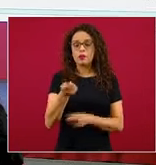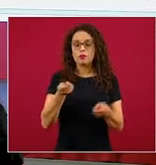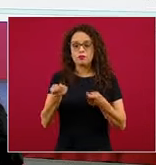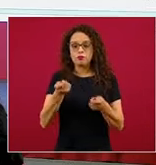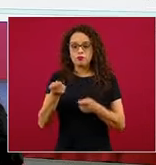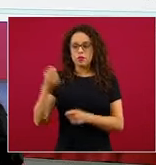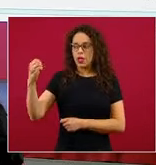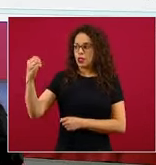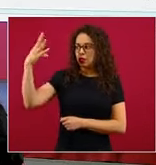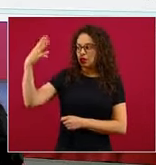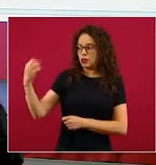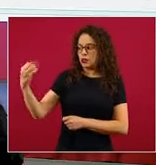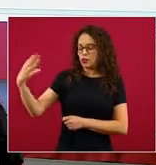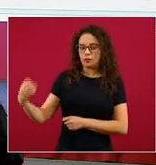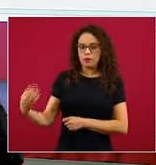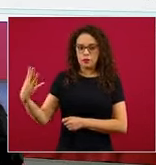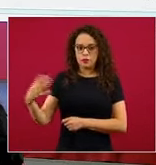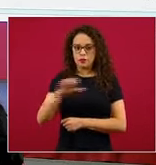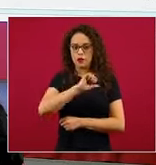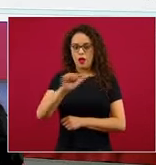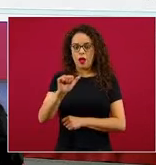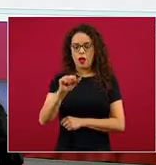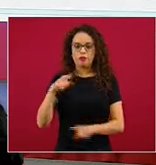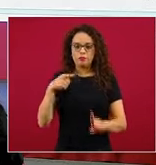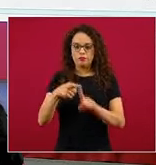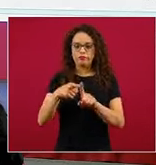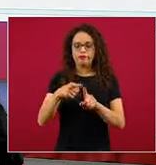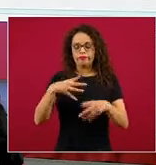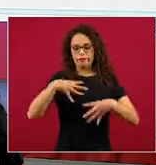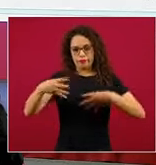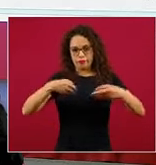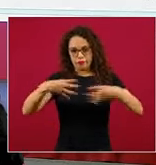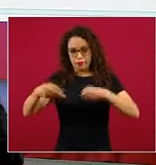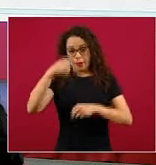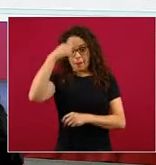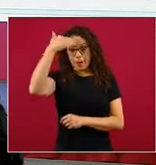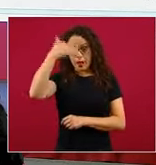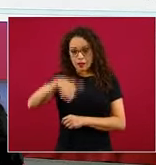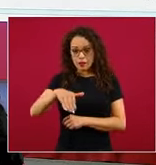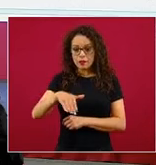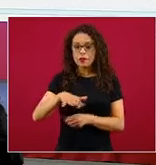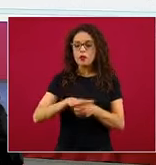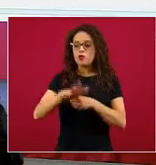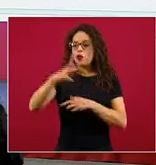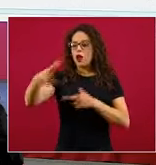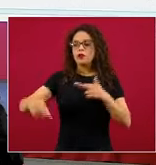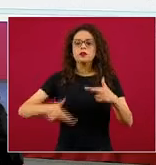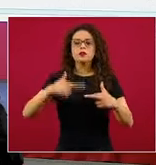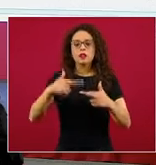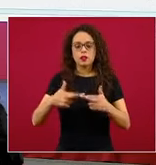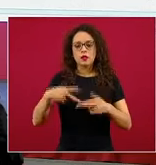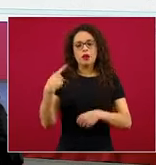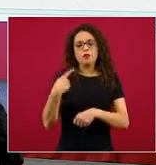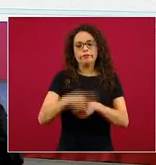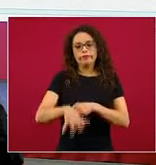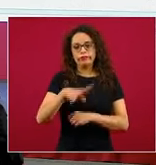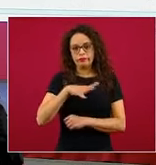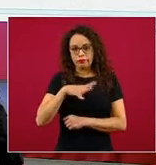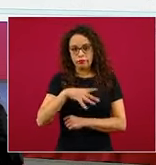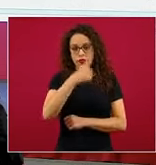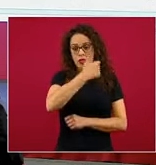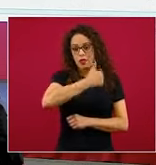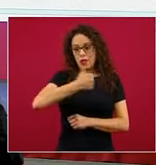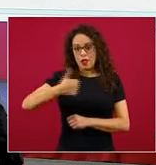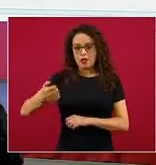riesgo epidémico, que permite en su momento no solamente conocer cuál es la regionalización de este riesgo para cada una de las 32